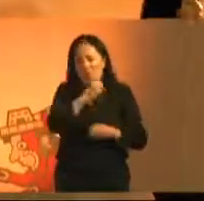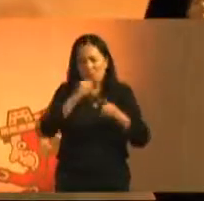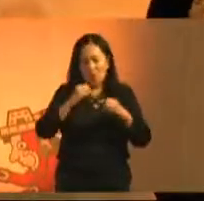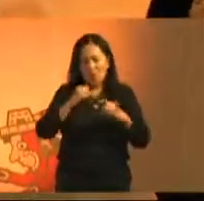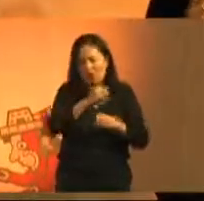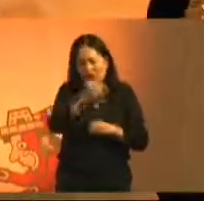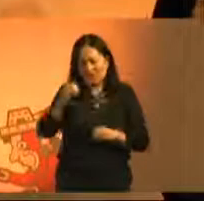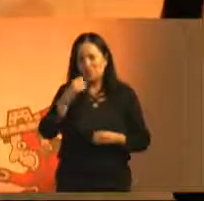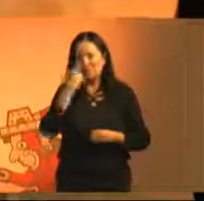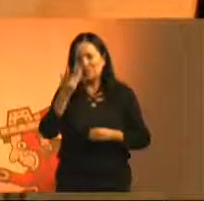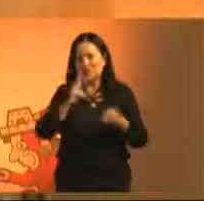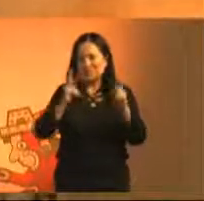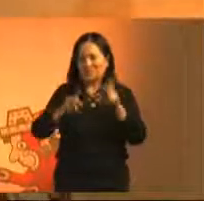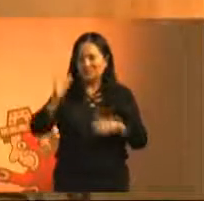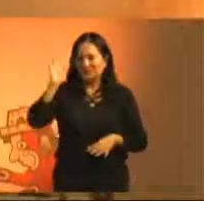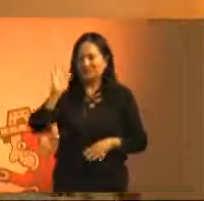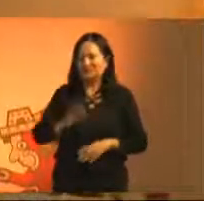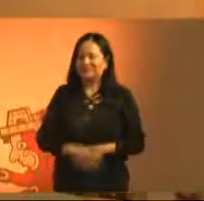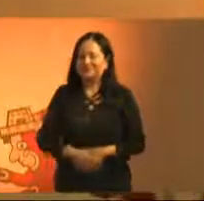los porque todos queremos hablar